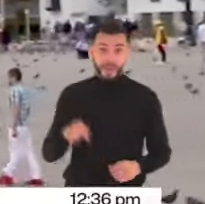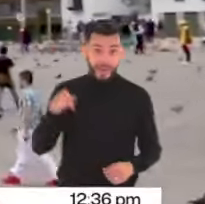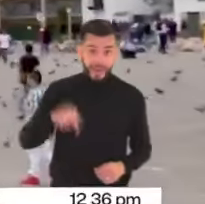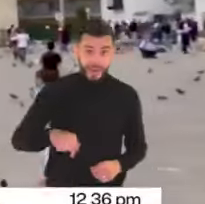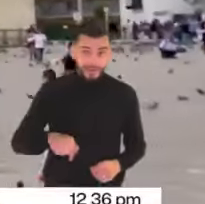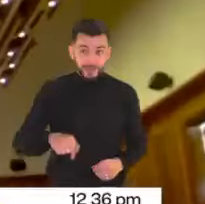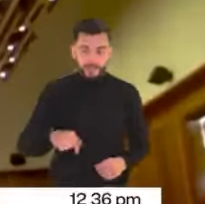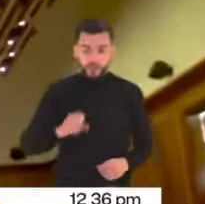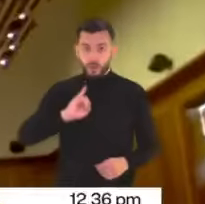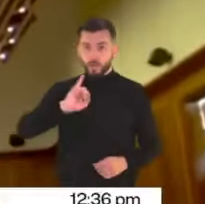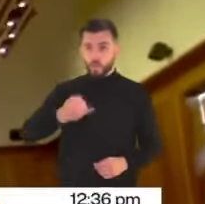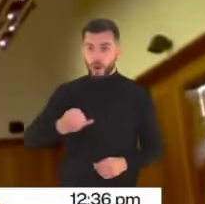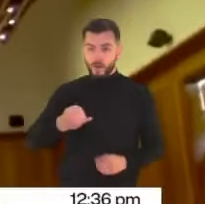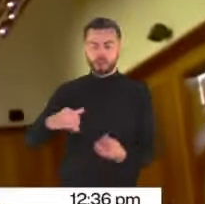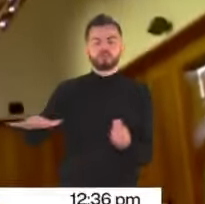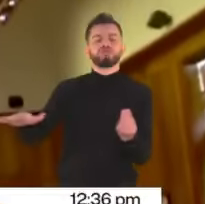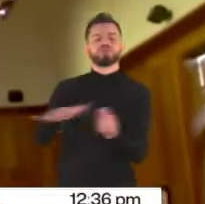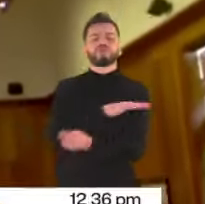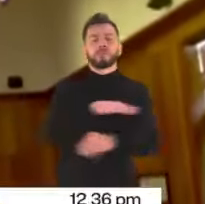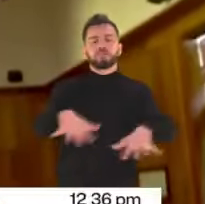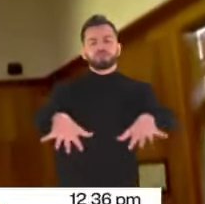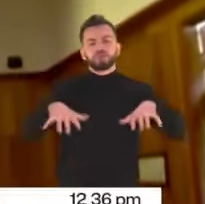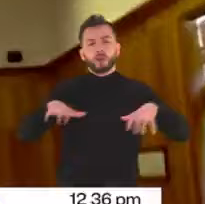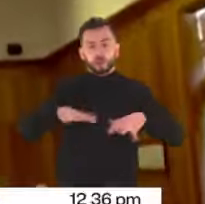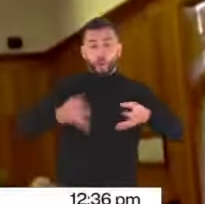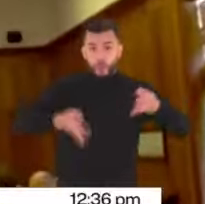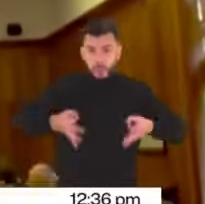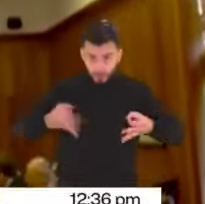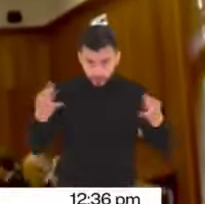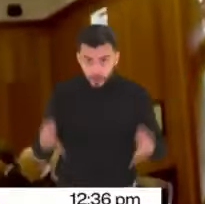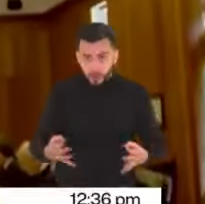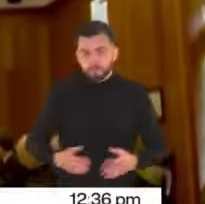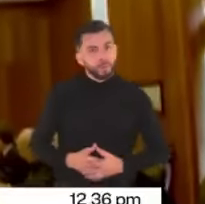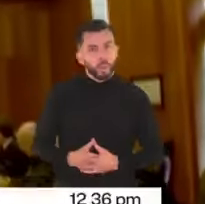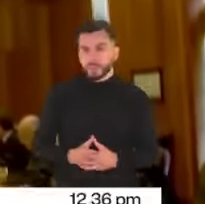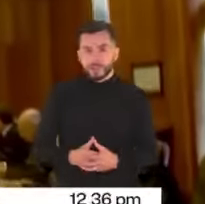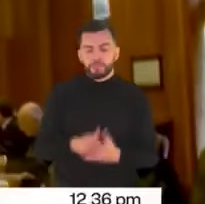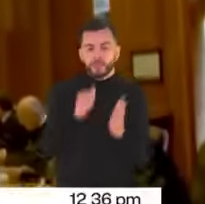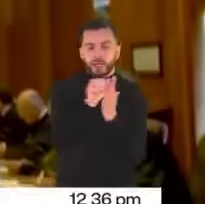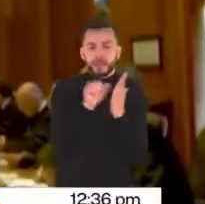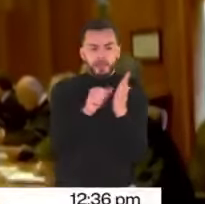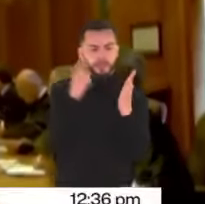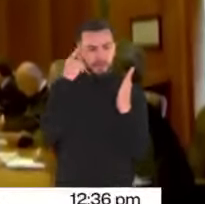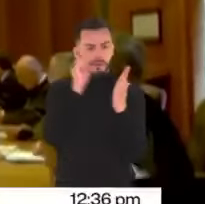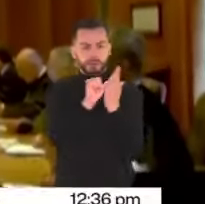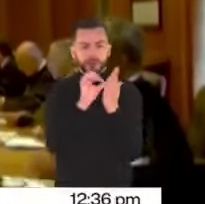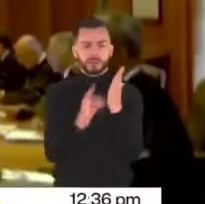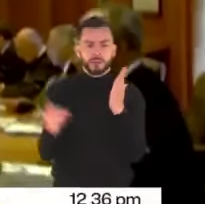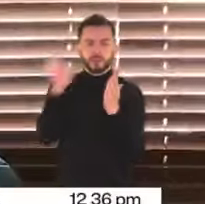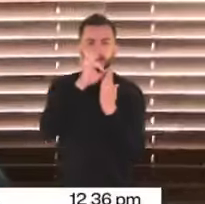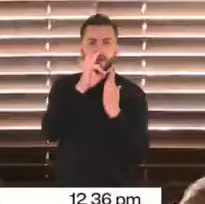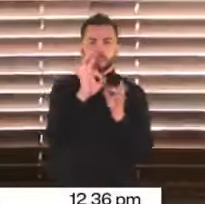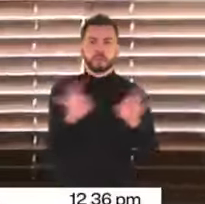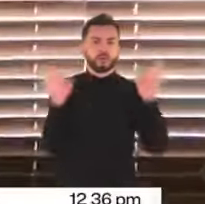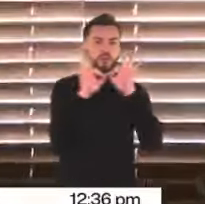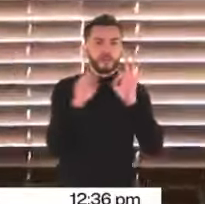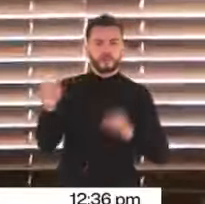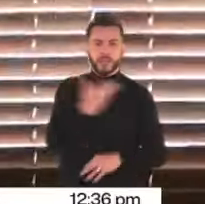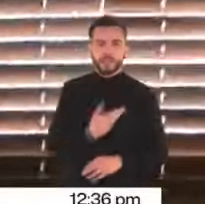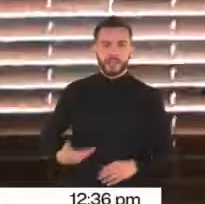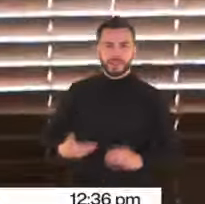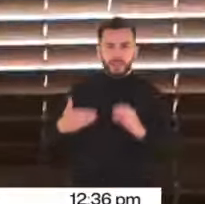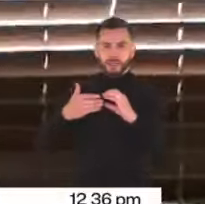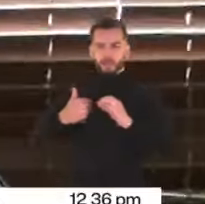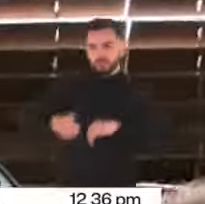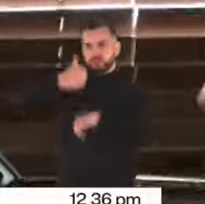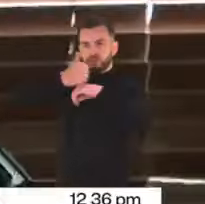plena como de costumbre para los magistrados de la Corte Suprema de Justicia. En la agenda está un tema más importante que debatir. El presidente de la Corte le informó a